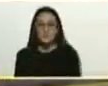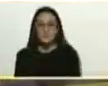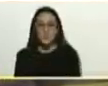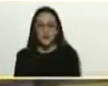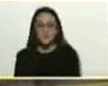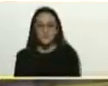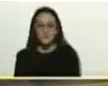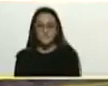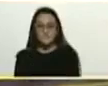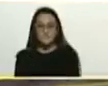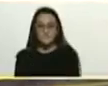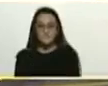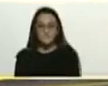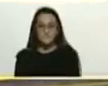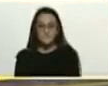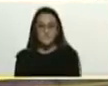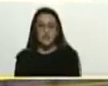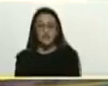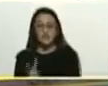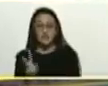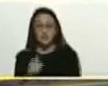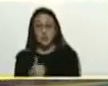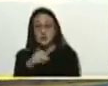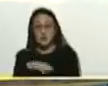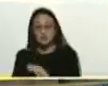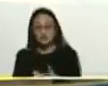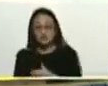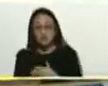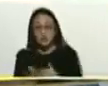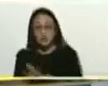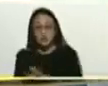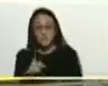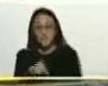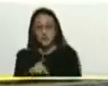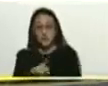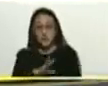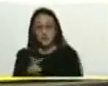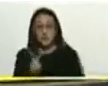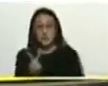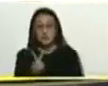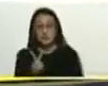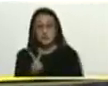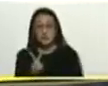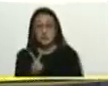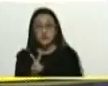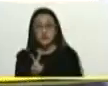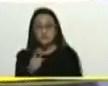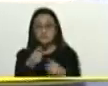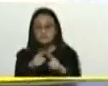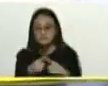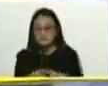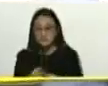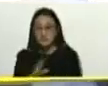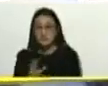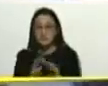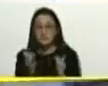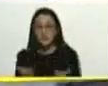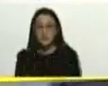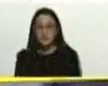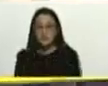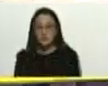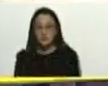Porque si Venezuela tiene la mayor reserva petrolera de Venezuela se nos pretende sacarnos de la ecuación energética del mundo